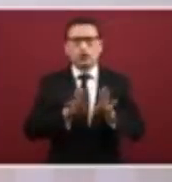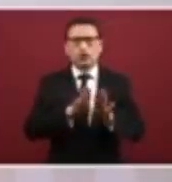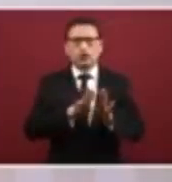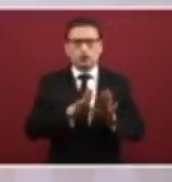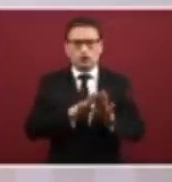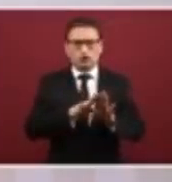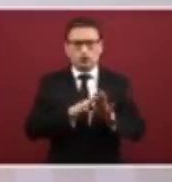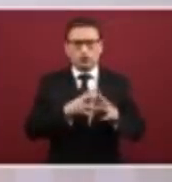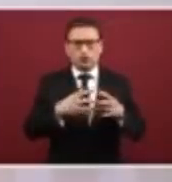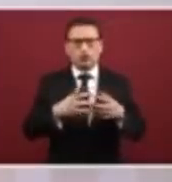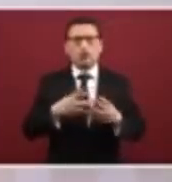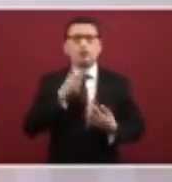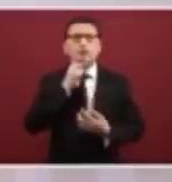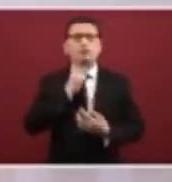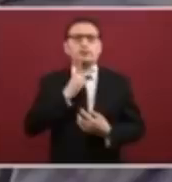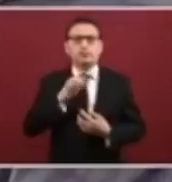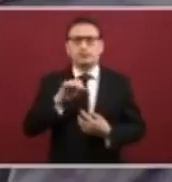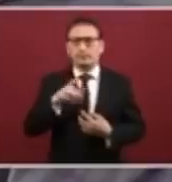la producción